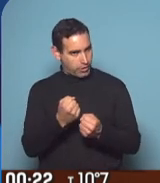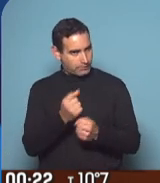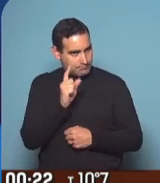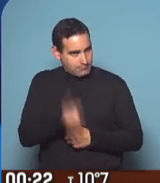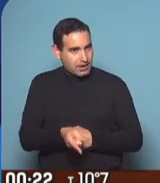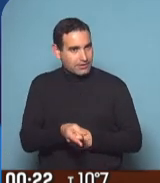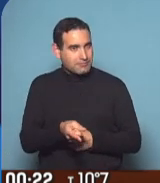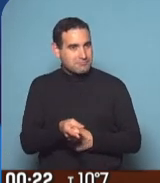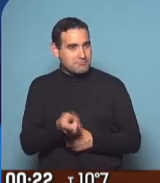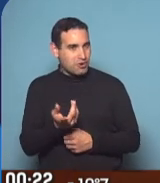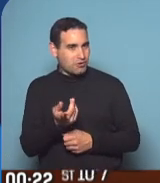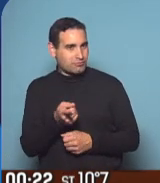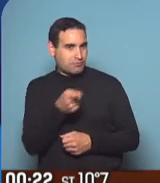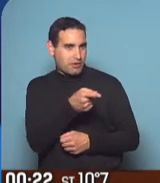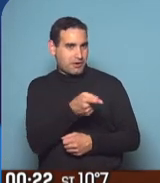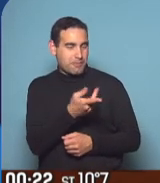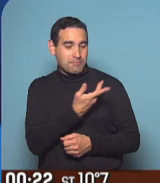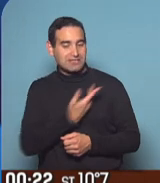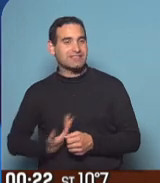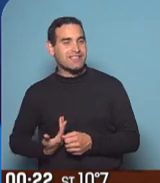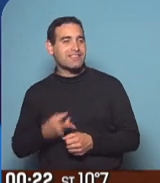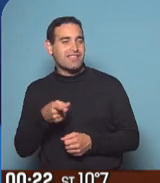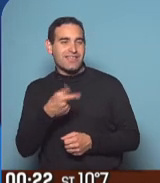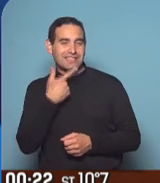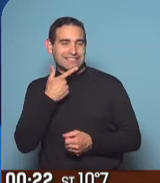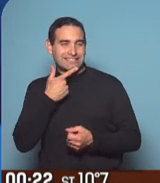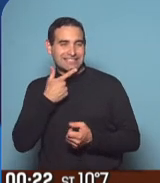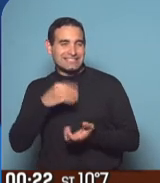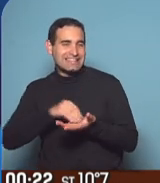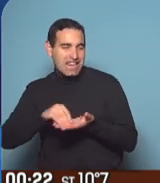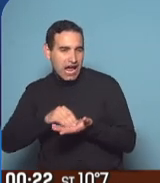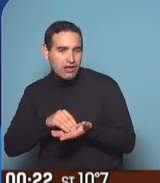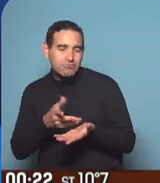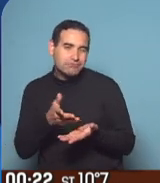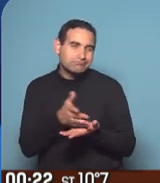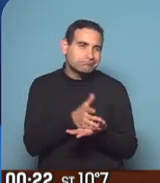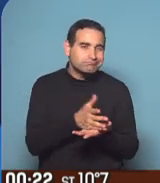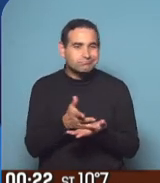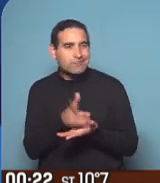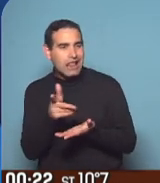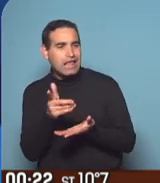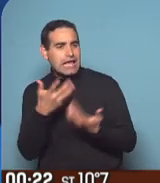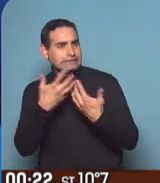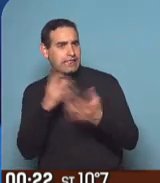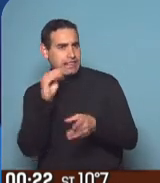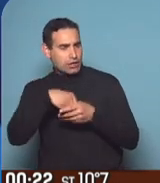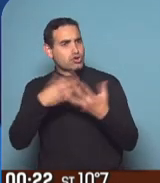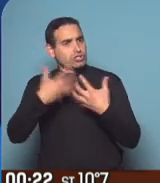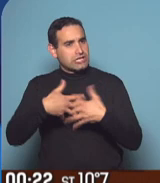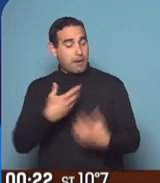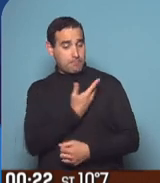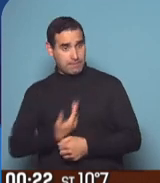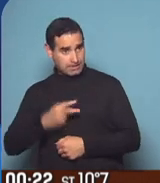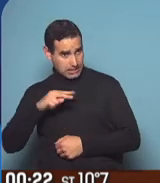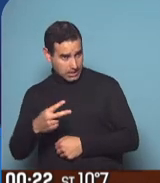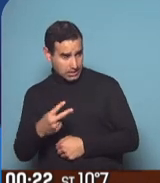unipersonal y a su vez es el presidente del senado y con lo cual está ahí en un sistema presidencial donde el vicepresidente